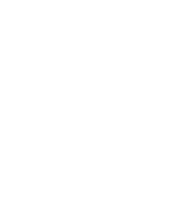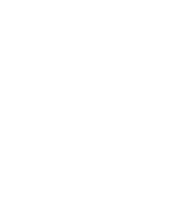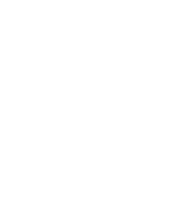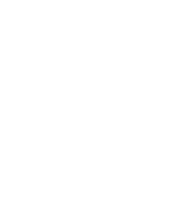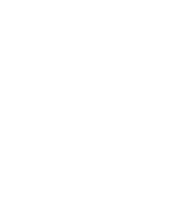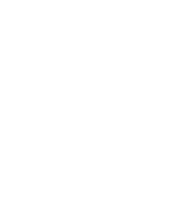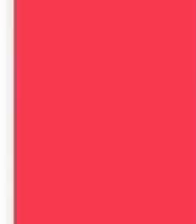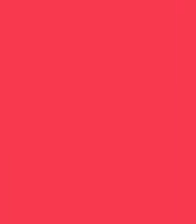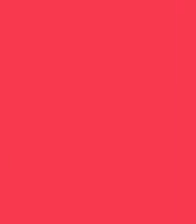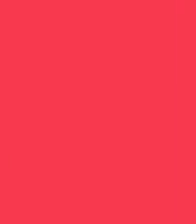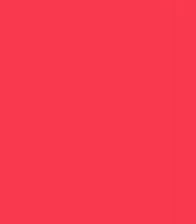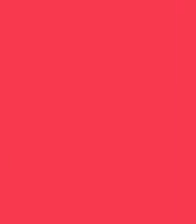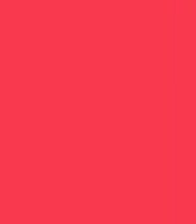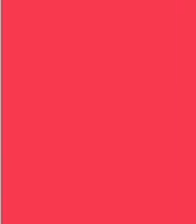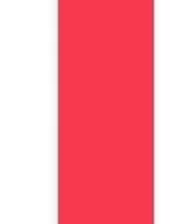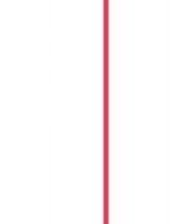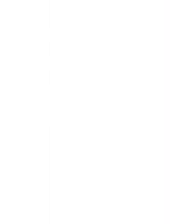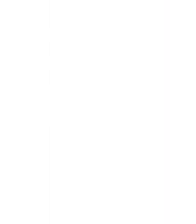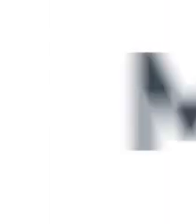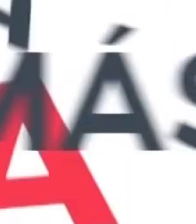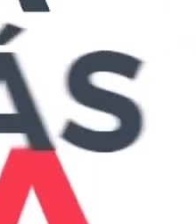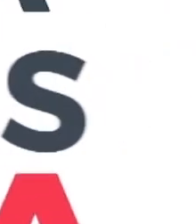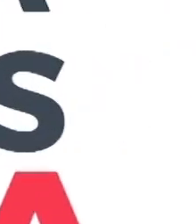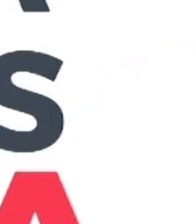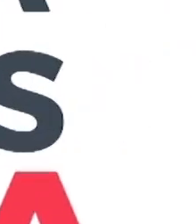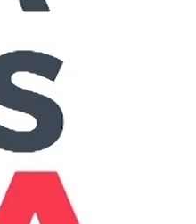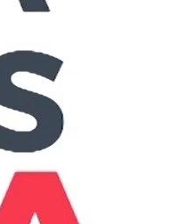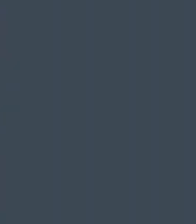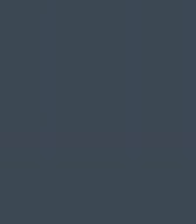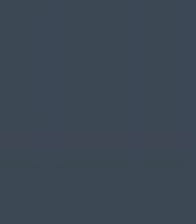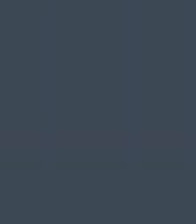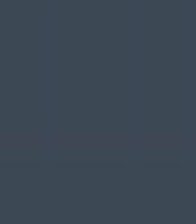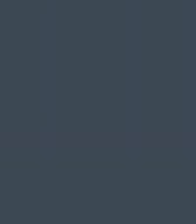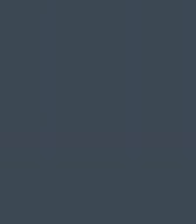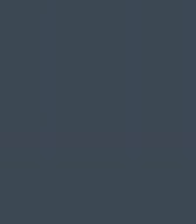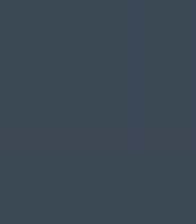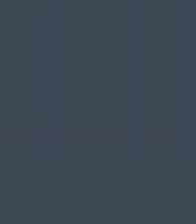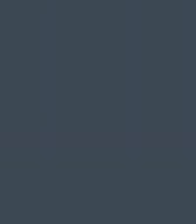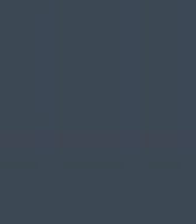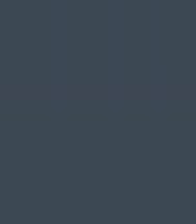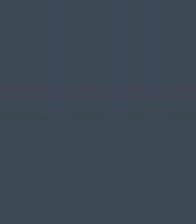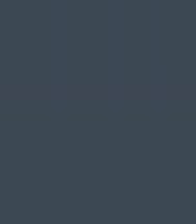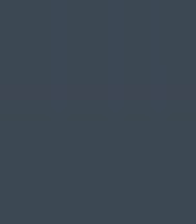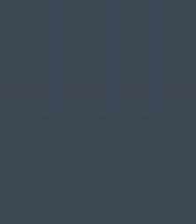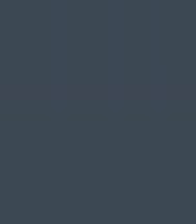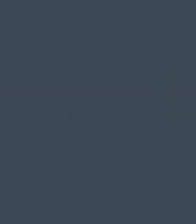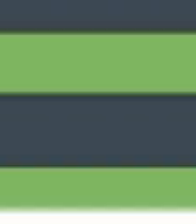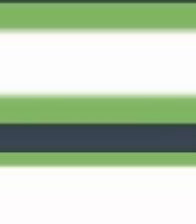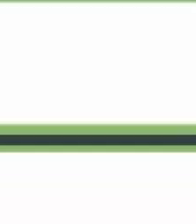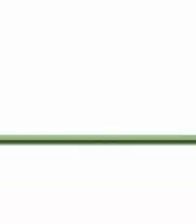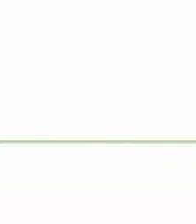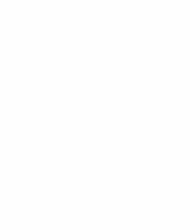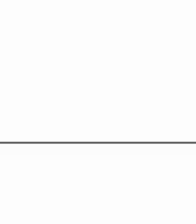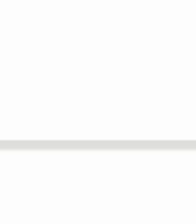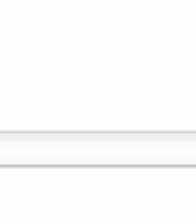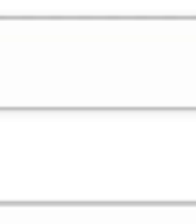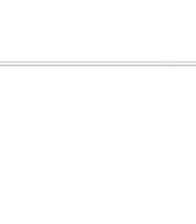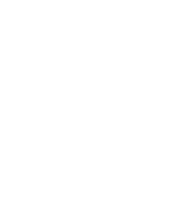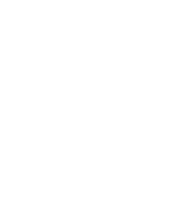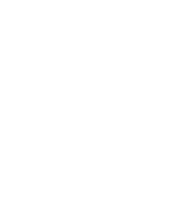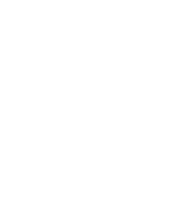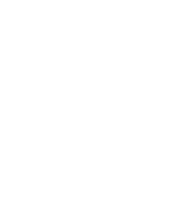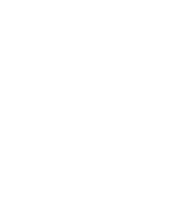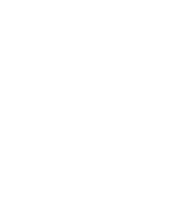policía nacional. Contamos con la cuota más baja del mercado desde 20 mil pesos por millón. En Credinómina